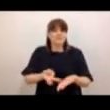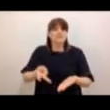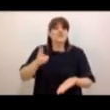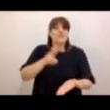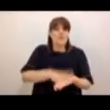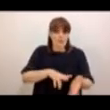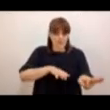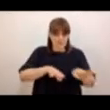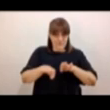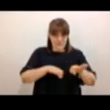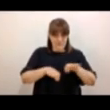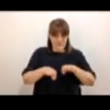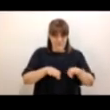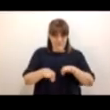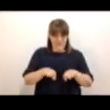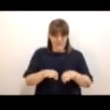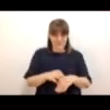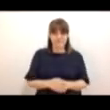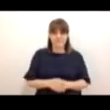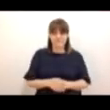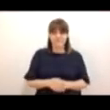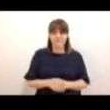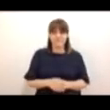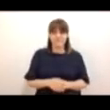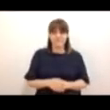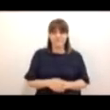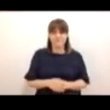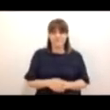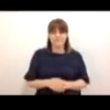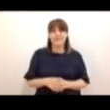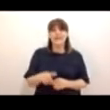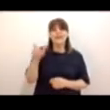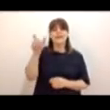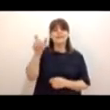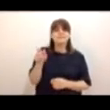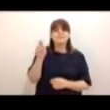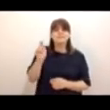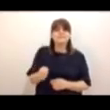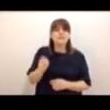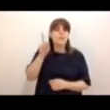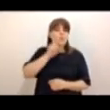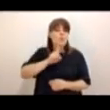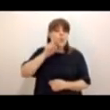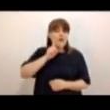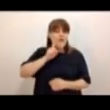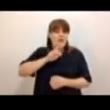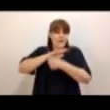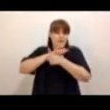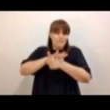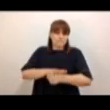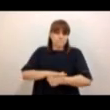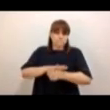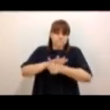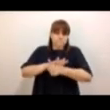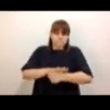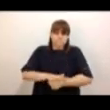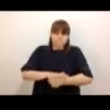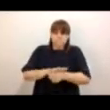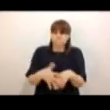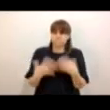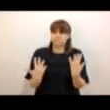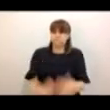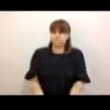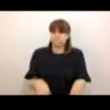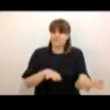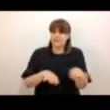entonces es más que están cuidando son mujeres que están con esta sobrecarga de trabajo y con esta sobrecarga de